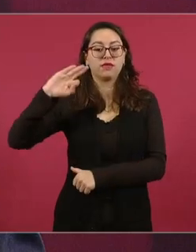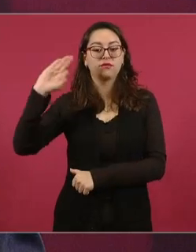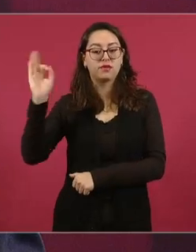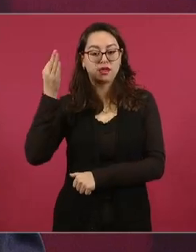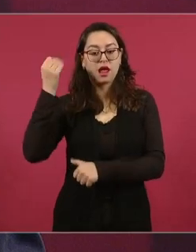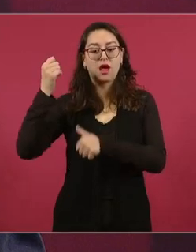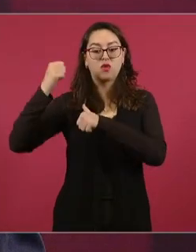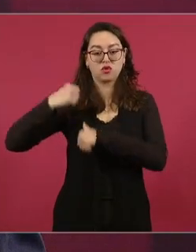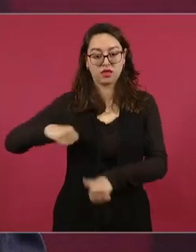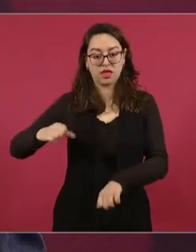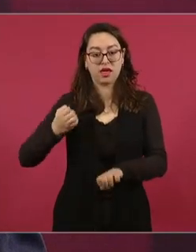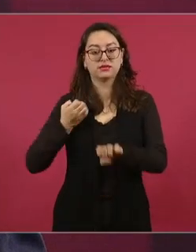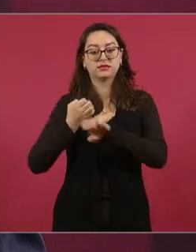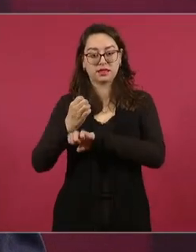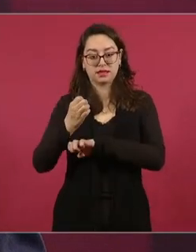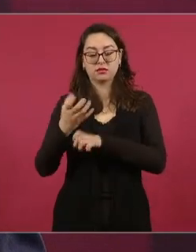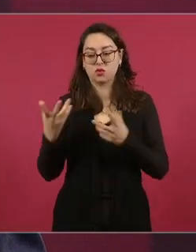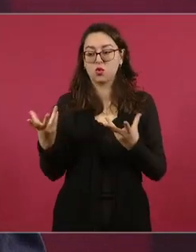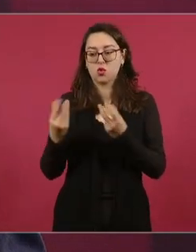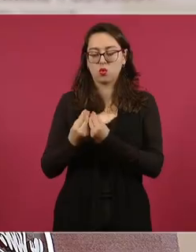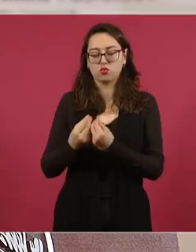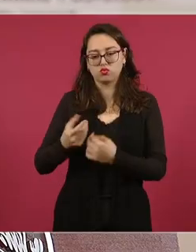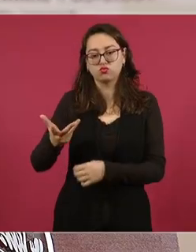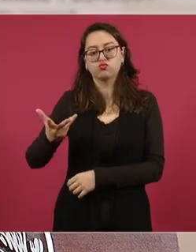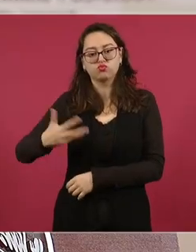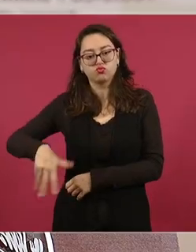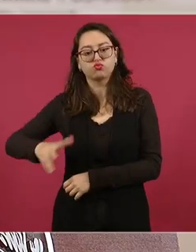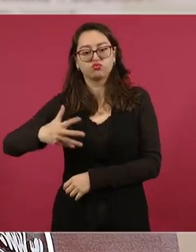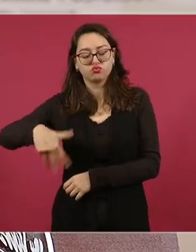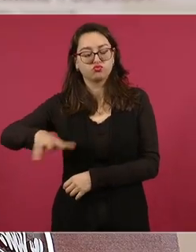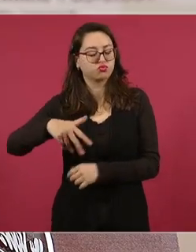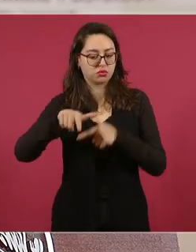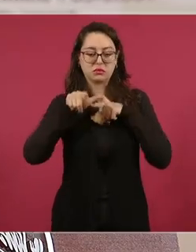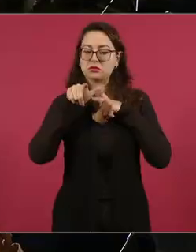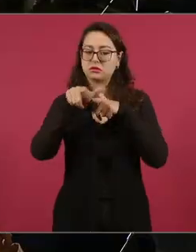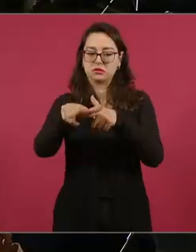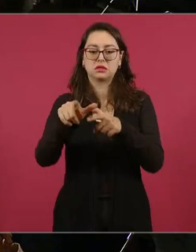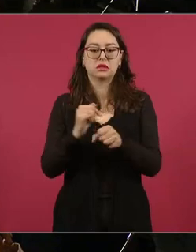estatales. Hasta la fecha se sigue en estos operativos.